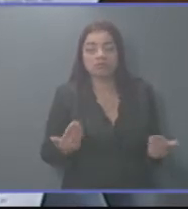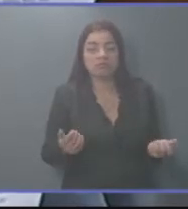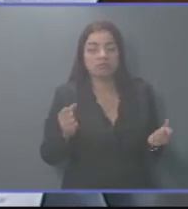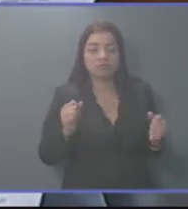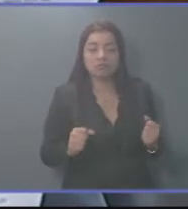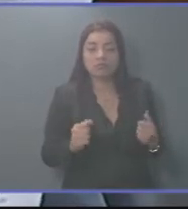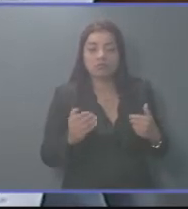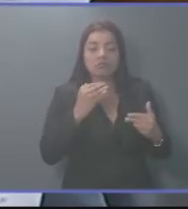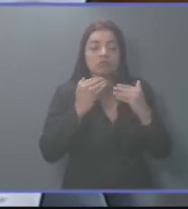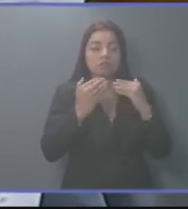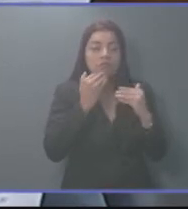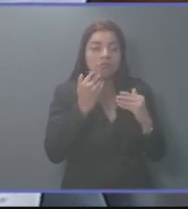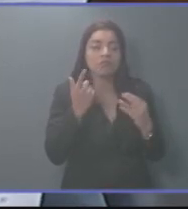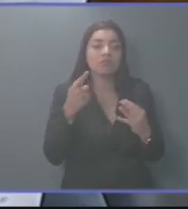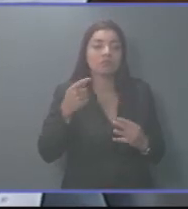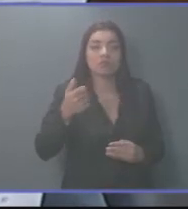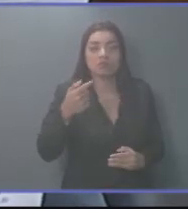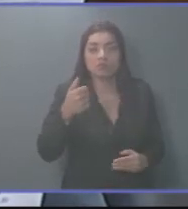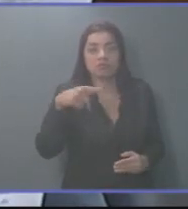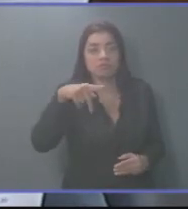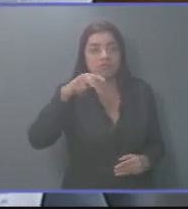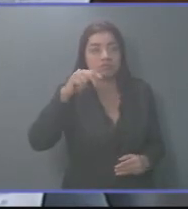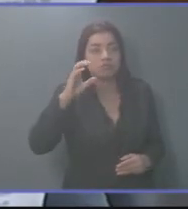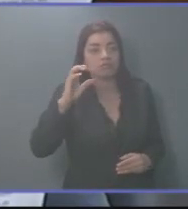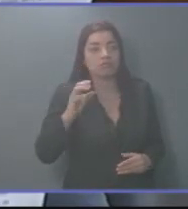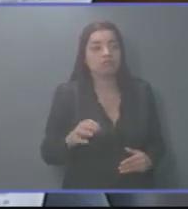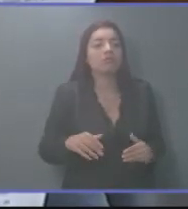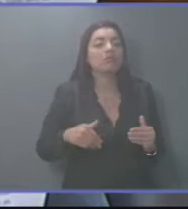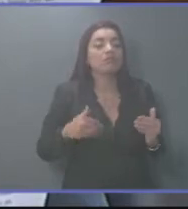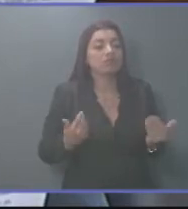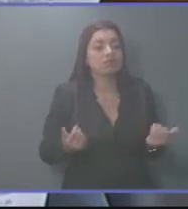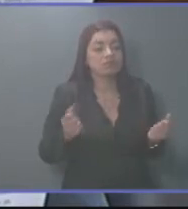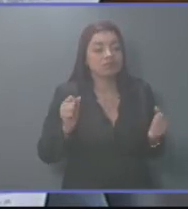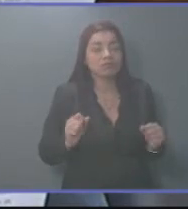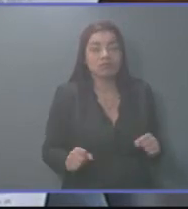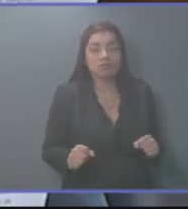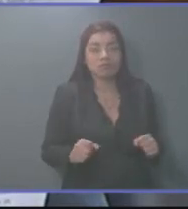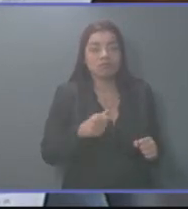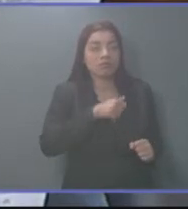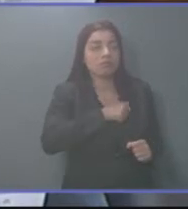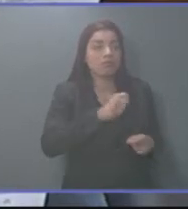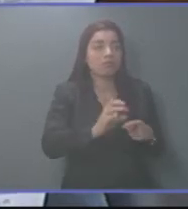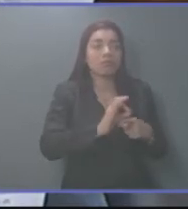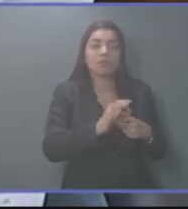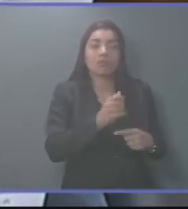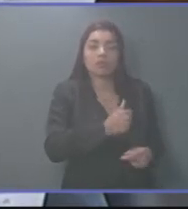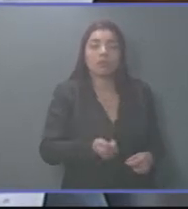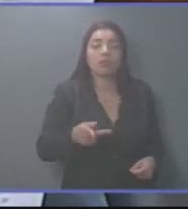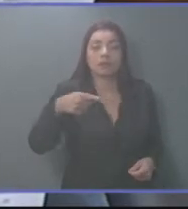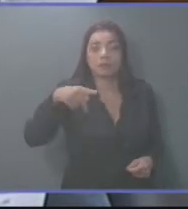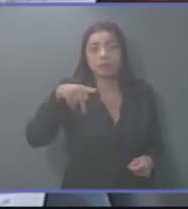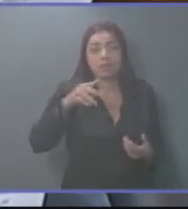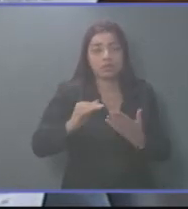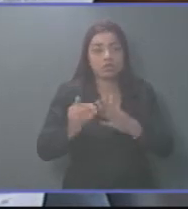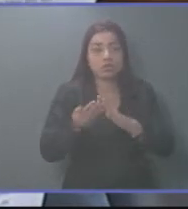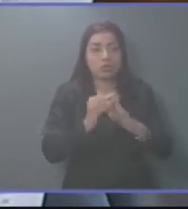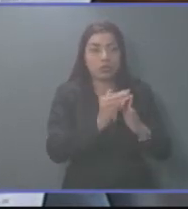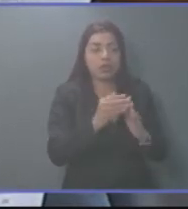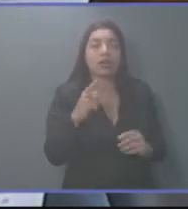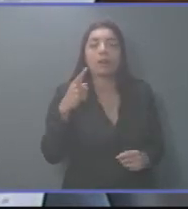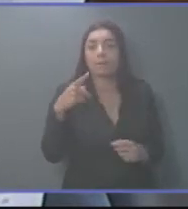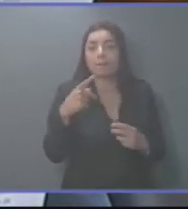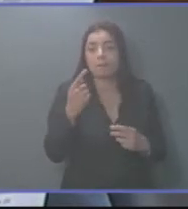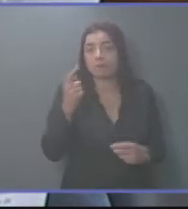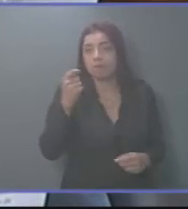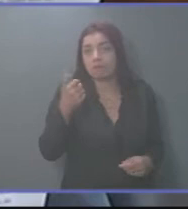establecer expresamente que la Policía Nacional Civil tendrá a su cargo las funciones de Policía Urbana y Policía